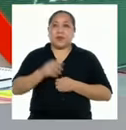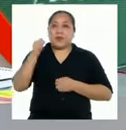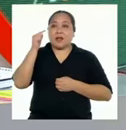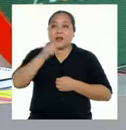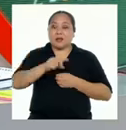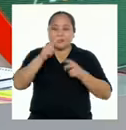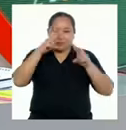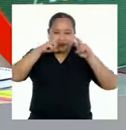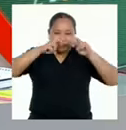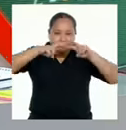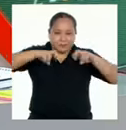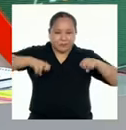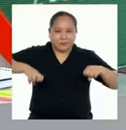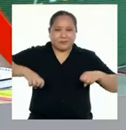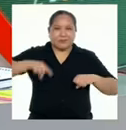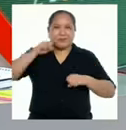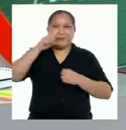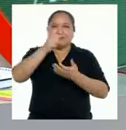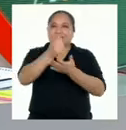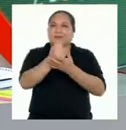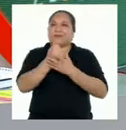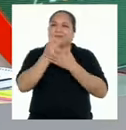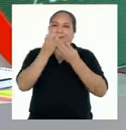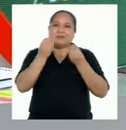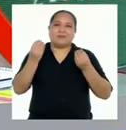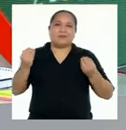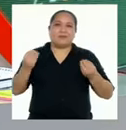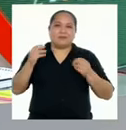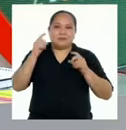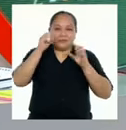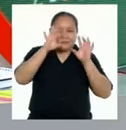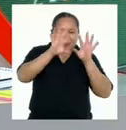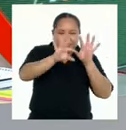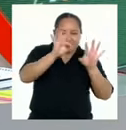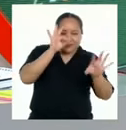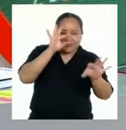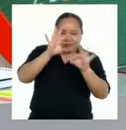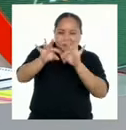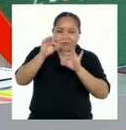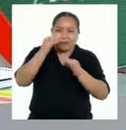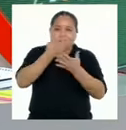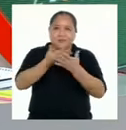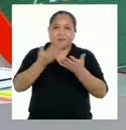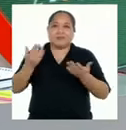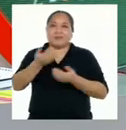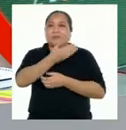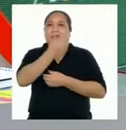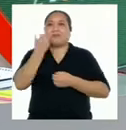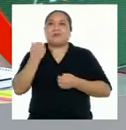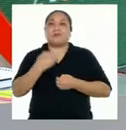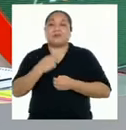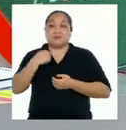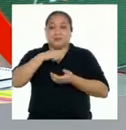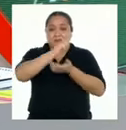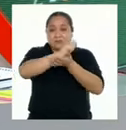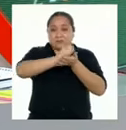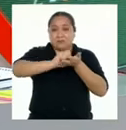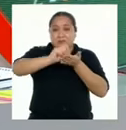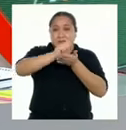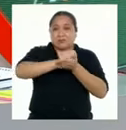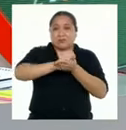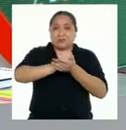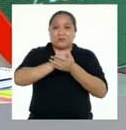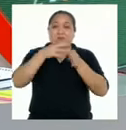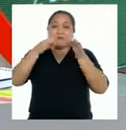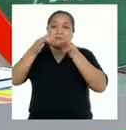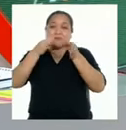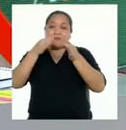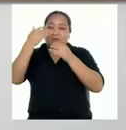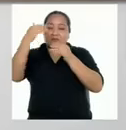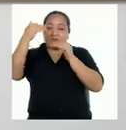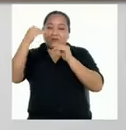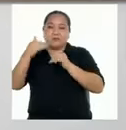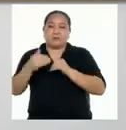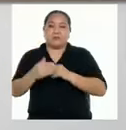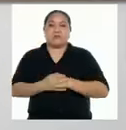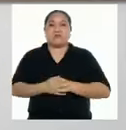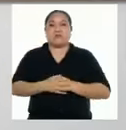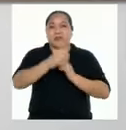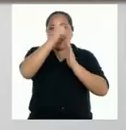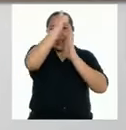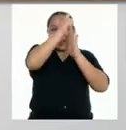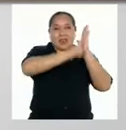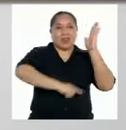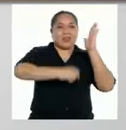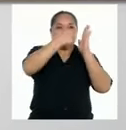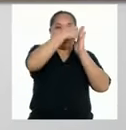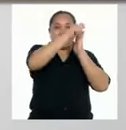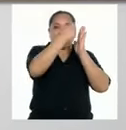Esta revisión ha sido súper útil para identificar los aspectos por mejorar, que he anotado como comentarios en la lista de cotejo. Es que